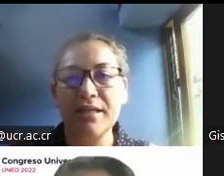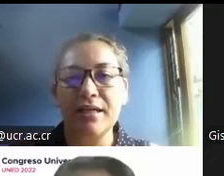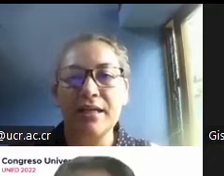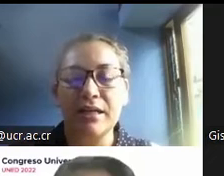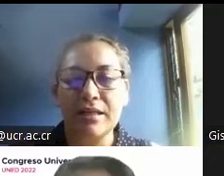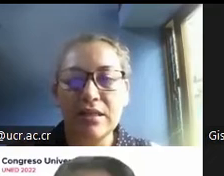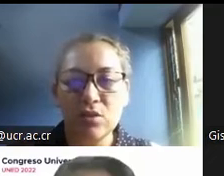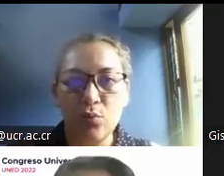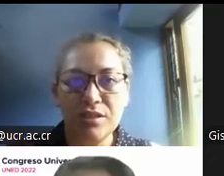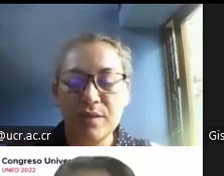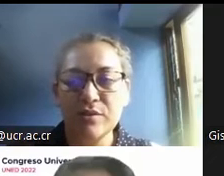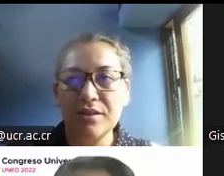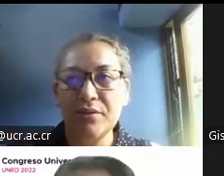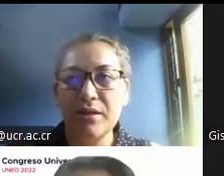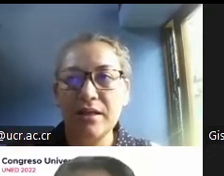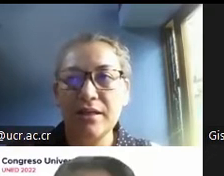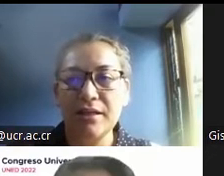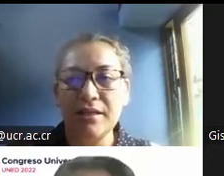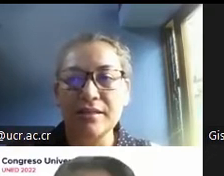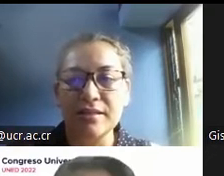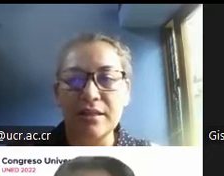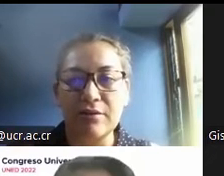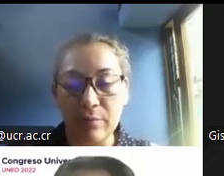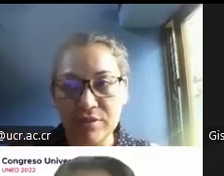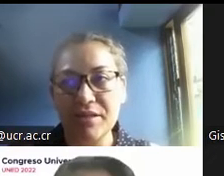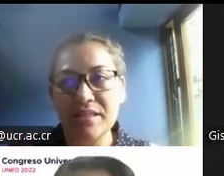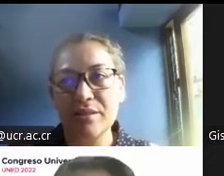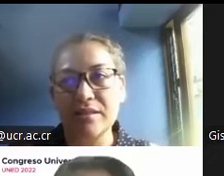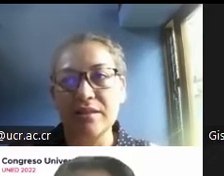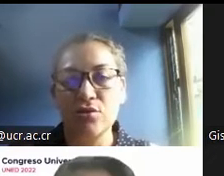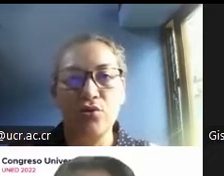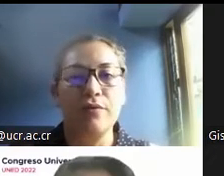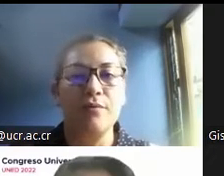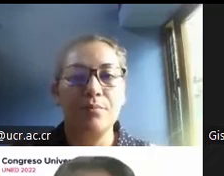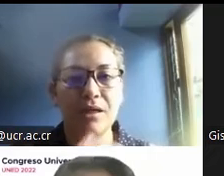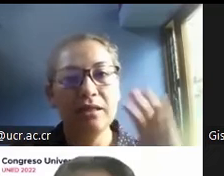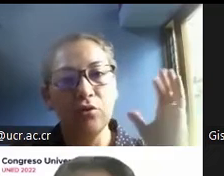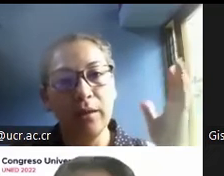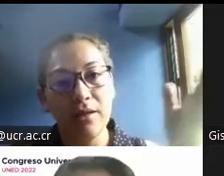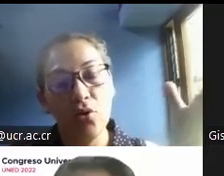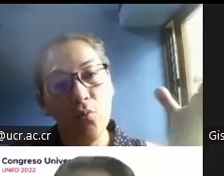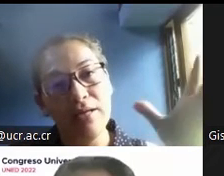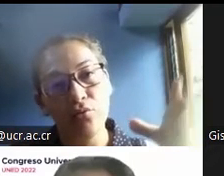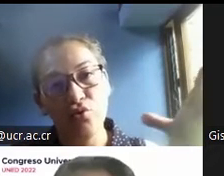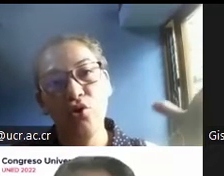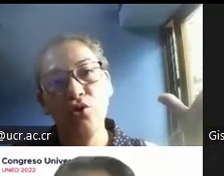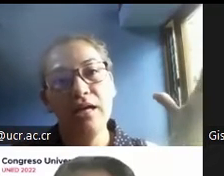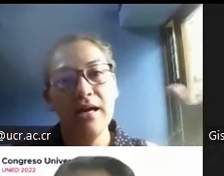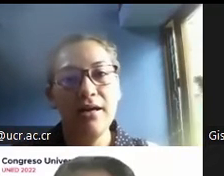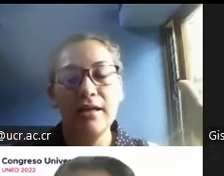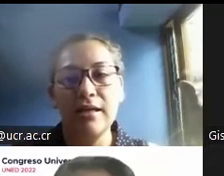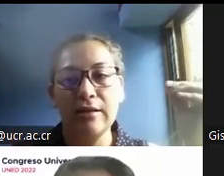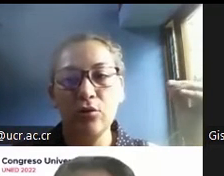lugar. Después vamos a trabajar y vamos a ver esta presentación, ¿verdad? Que nos va a dar como la